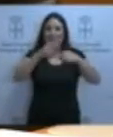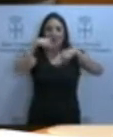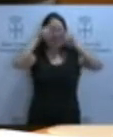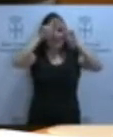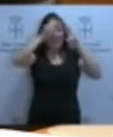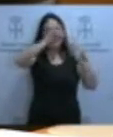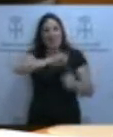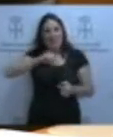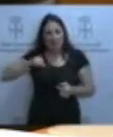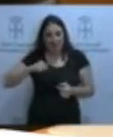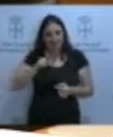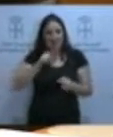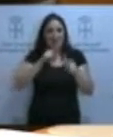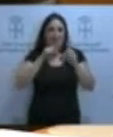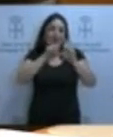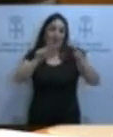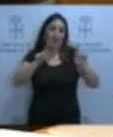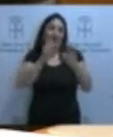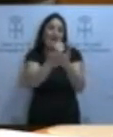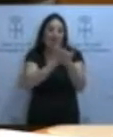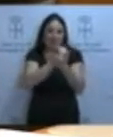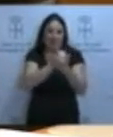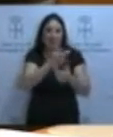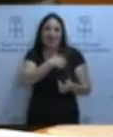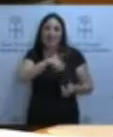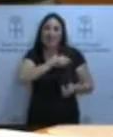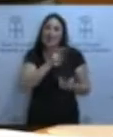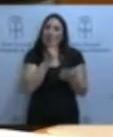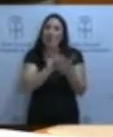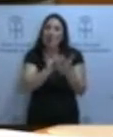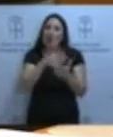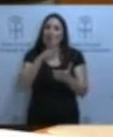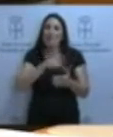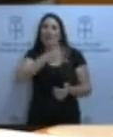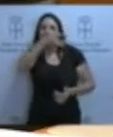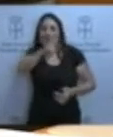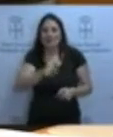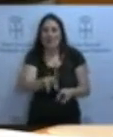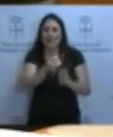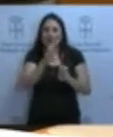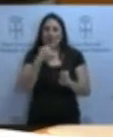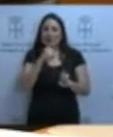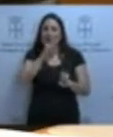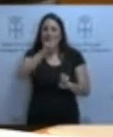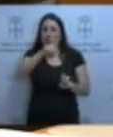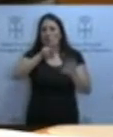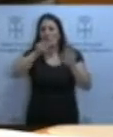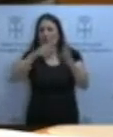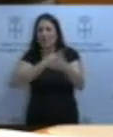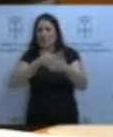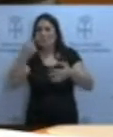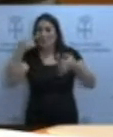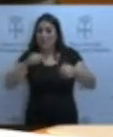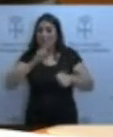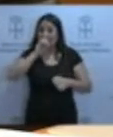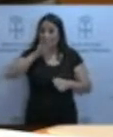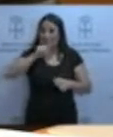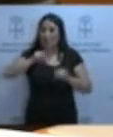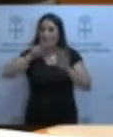y principal farmacéutica española, pagaron por la amnistía fiscal apenas 2,7 millones de los más de 113 millones de euros